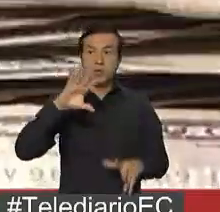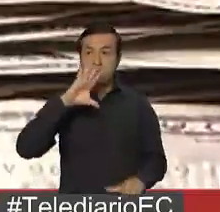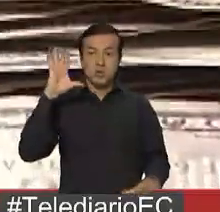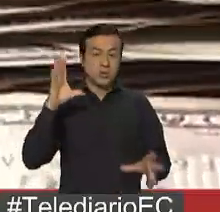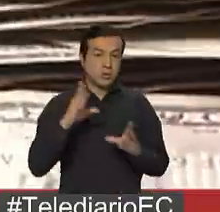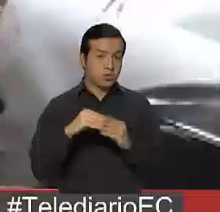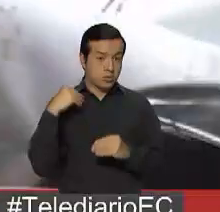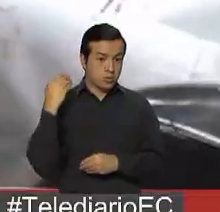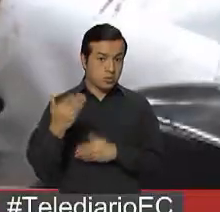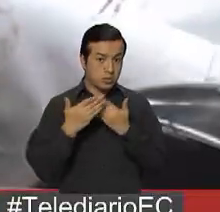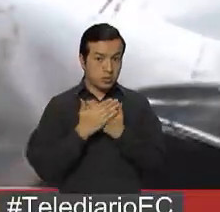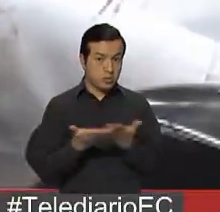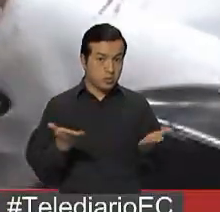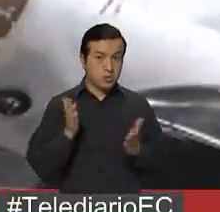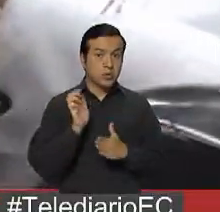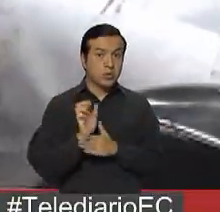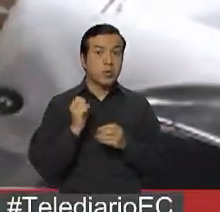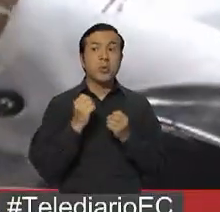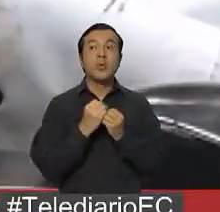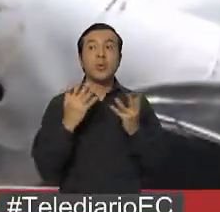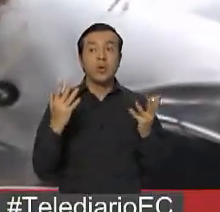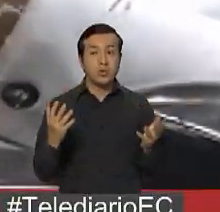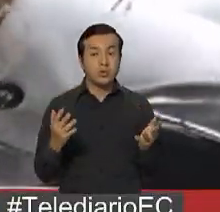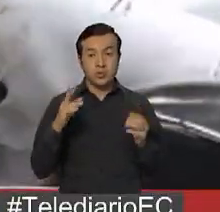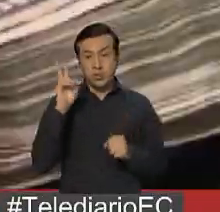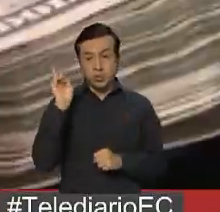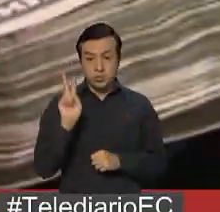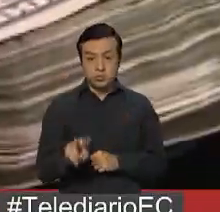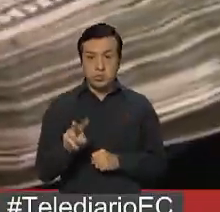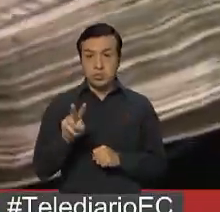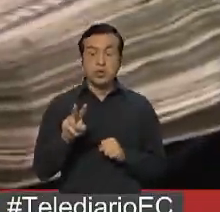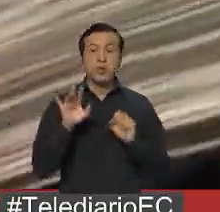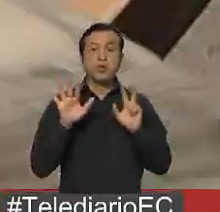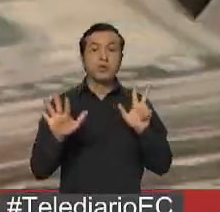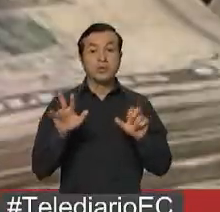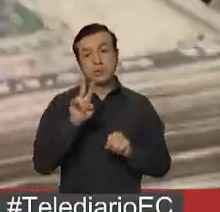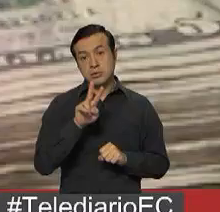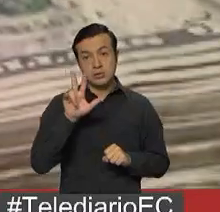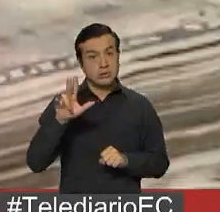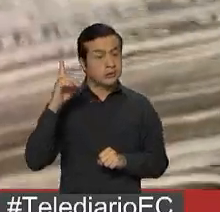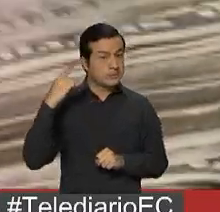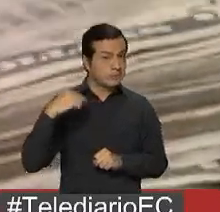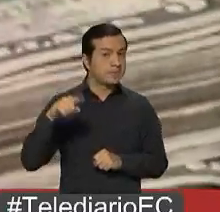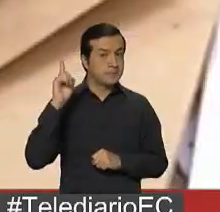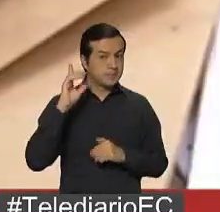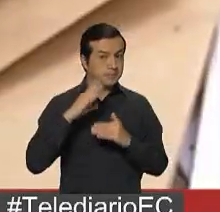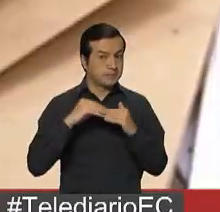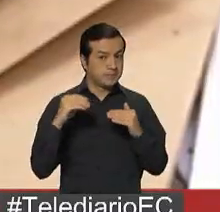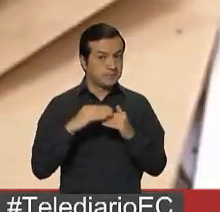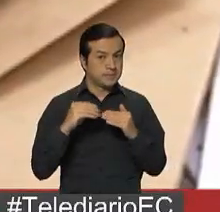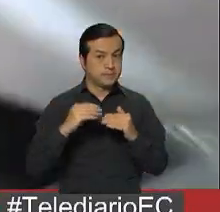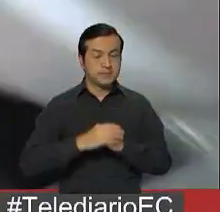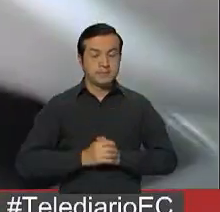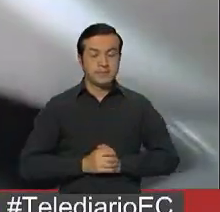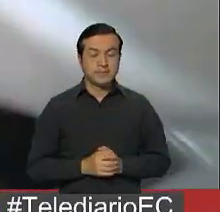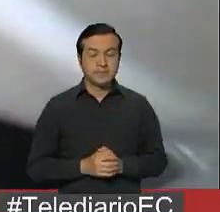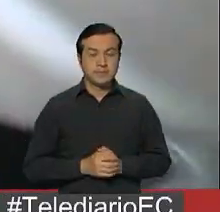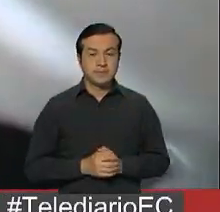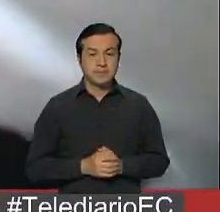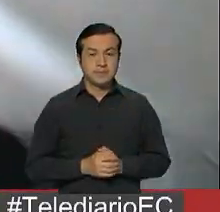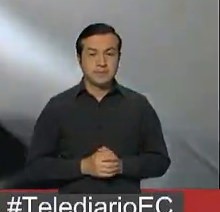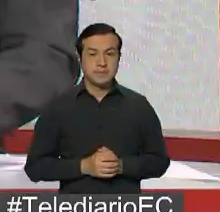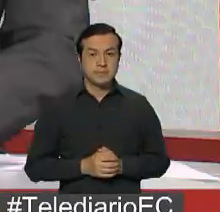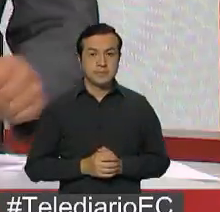financiamiento que recibirá ecuador será por alrededor de 2 mil 423 millones de dólares veronica rivadeneira medios